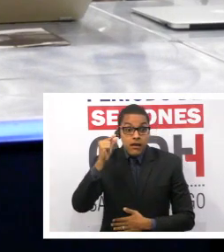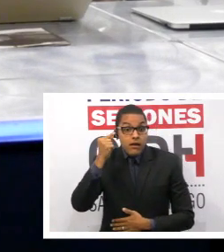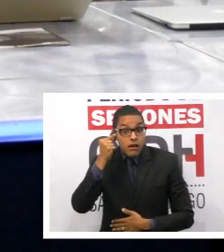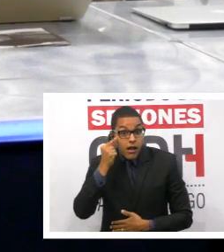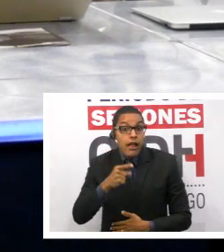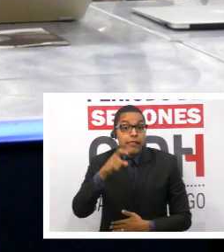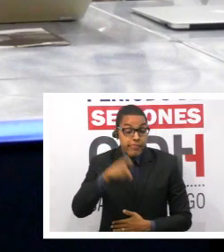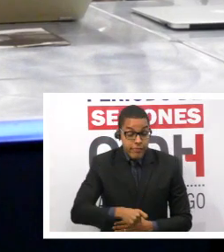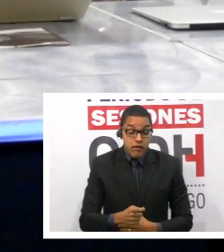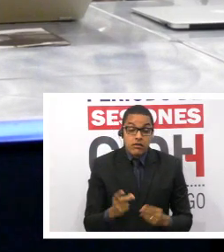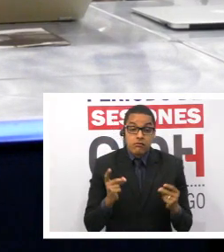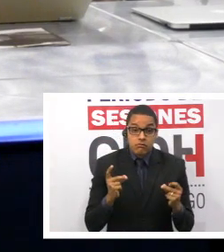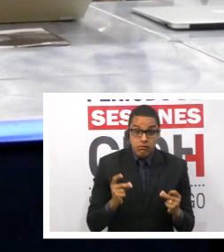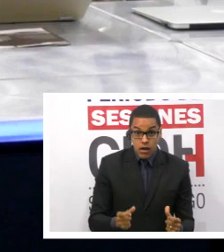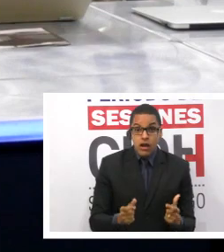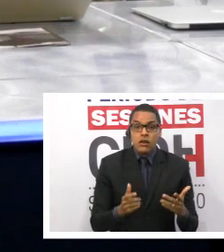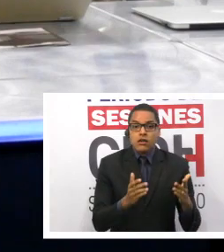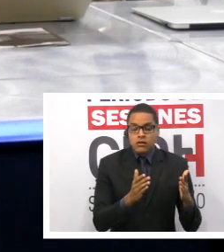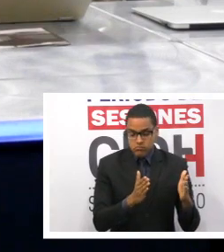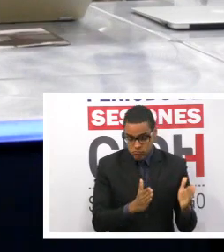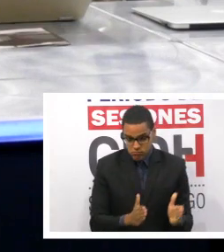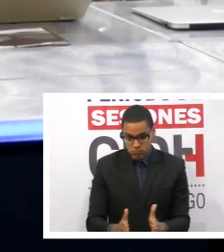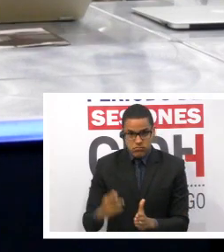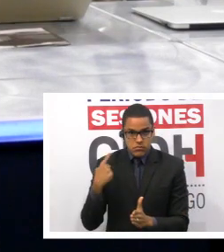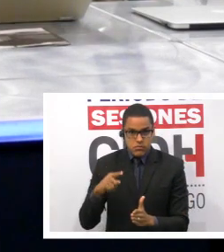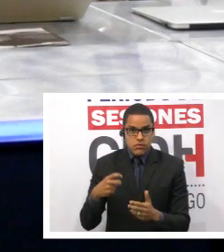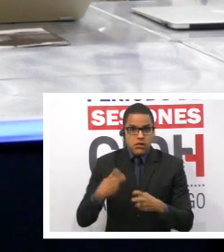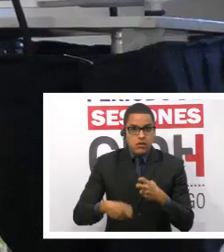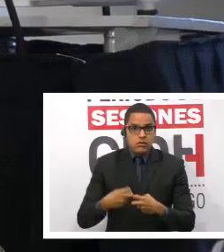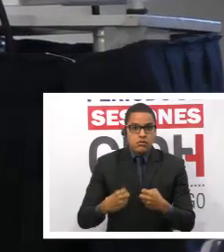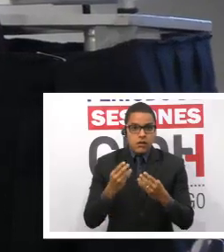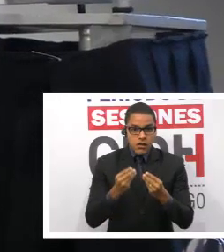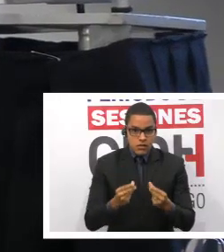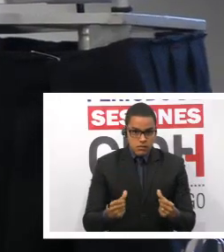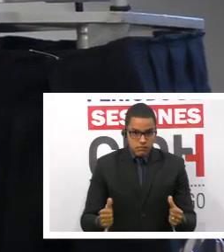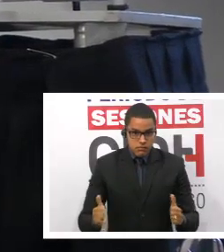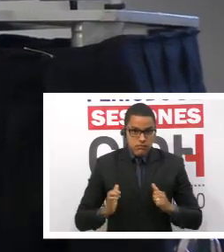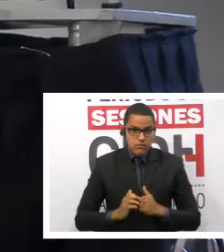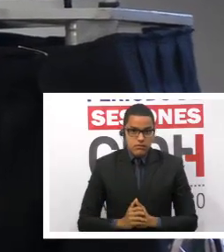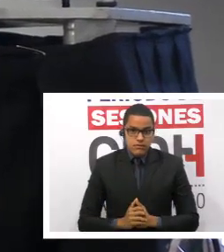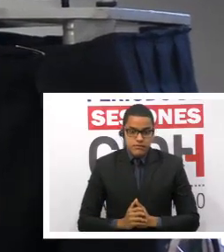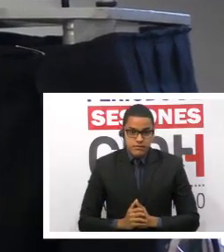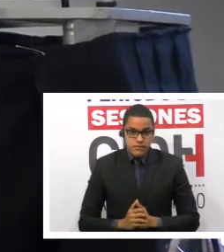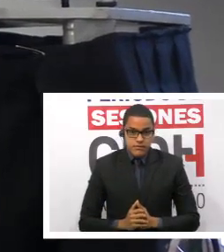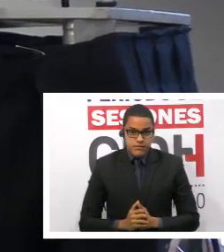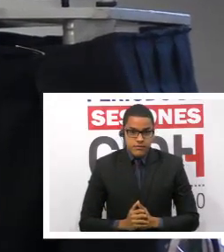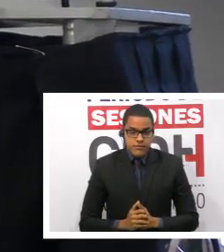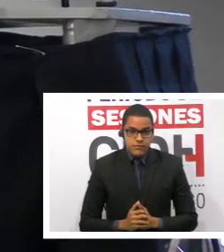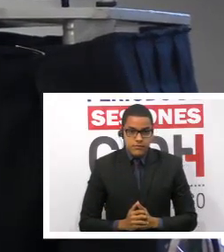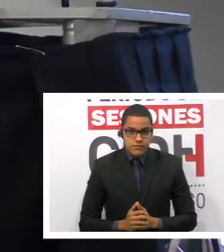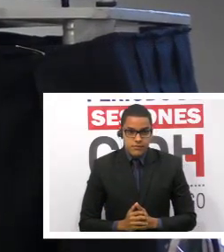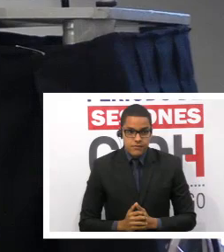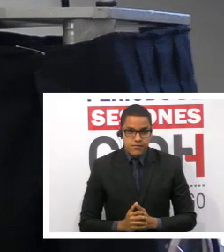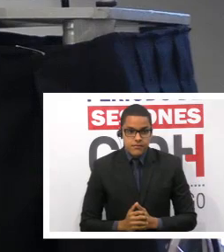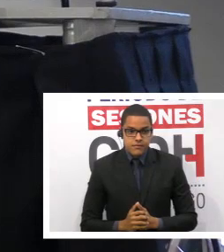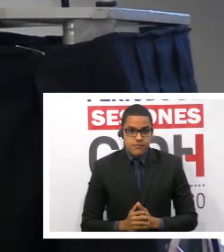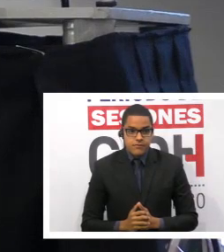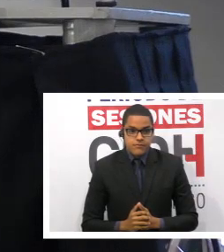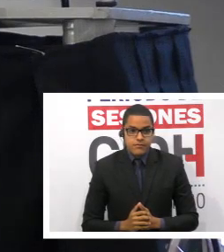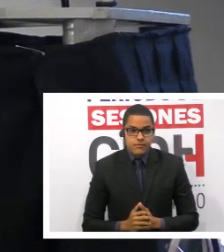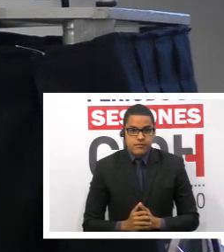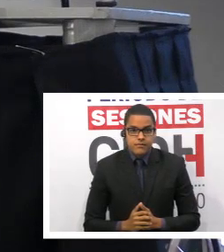los principios de derechos humanos las organizaciones peticionarias solicitamos a la ilustre comisión interamericana de derechos humanos